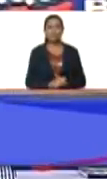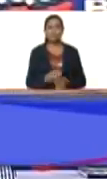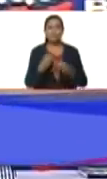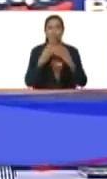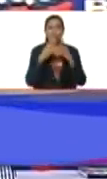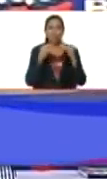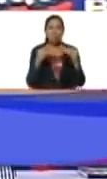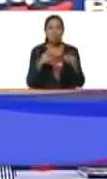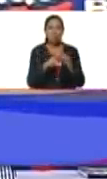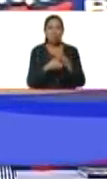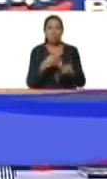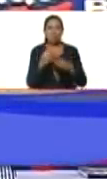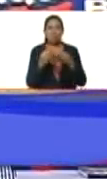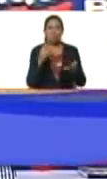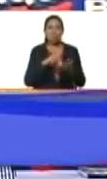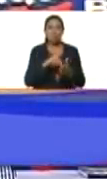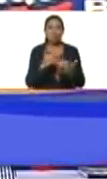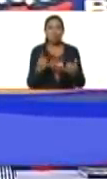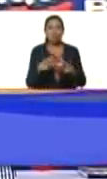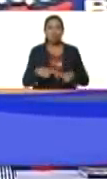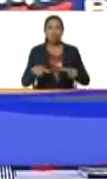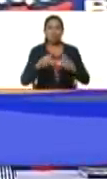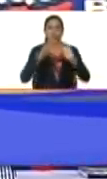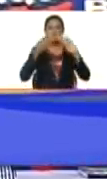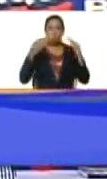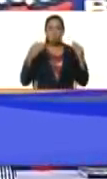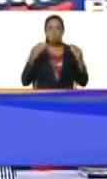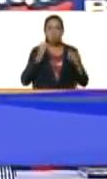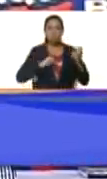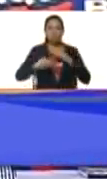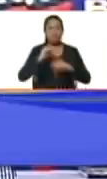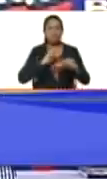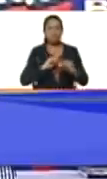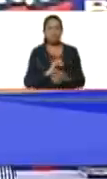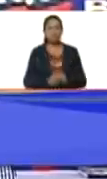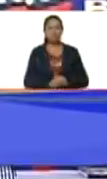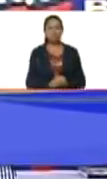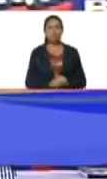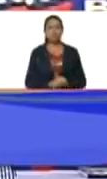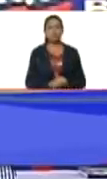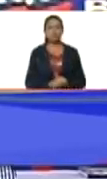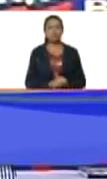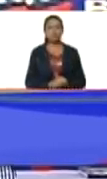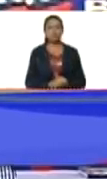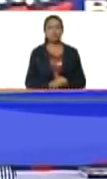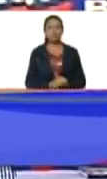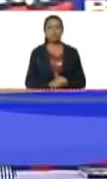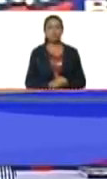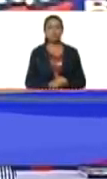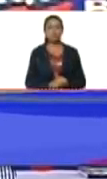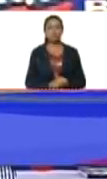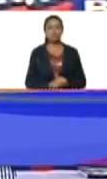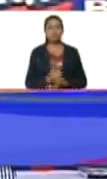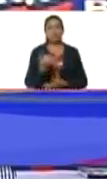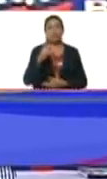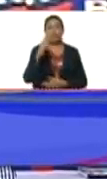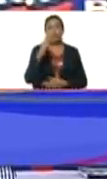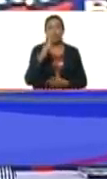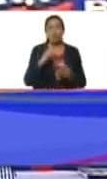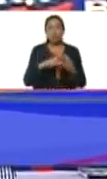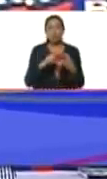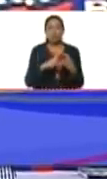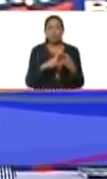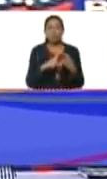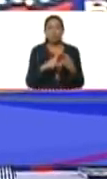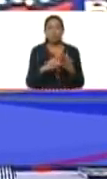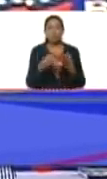Cuéntamelo todo, pues, ¿cómo están las unidades populares de defensa integral? Ahí existe una, tenemos una, y